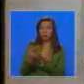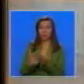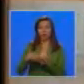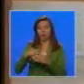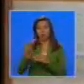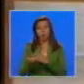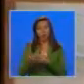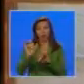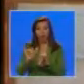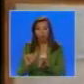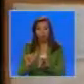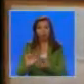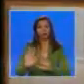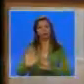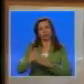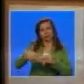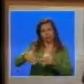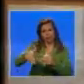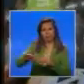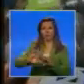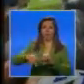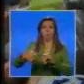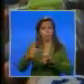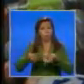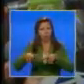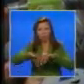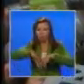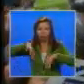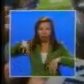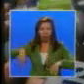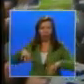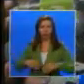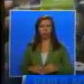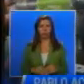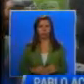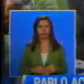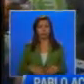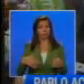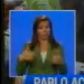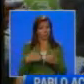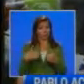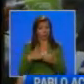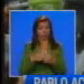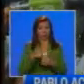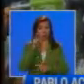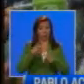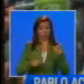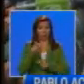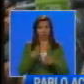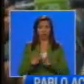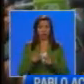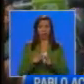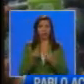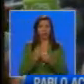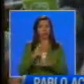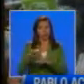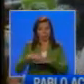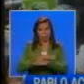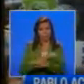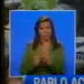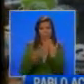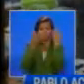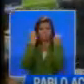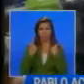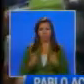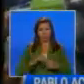en los exteriores y pasillos de la Casa de Salud. El equipo que va a hacer el traslado del cadáver utilice todas las prendas de